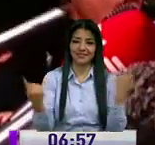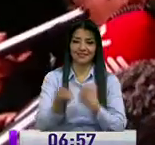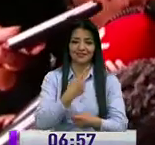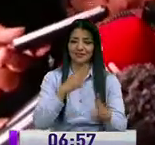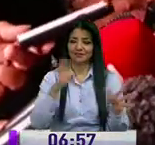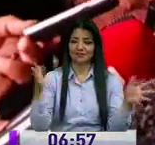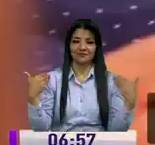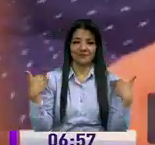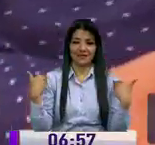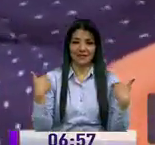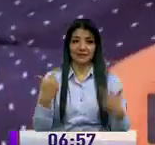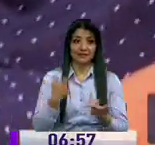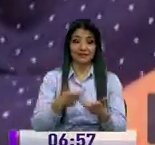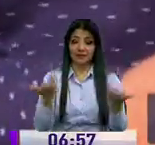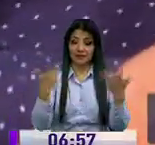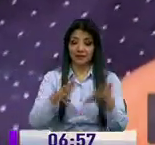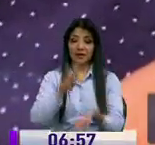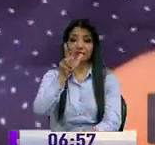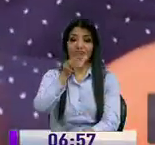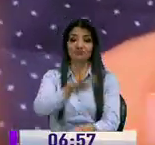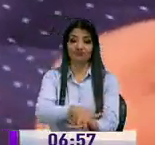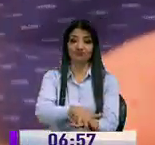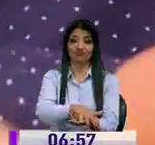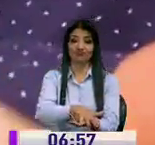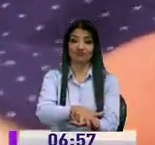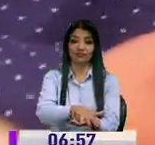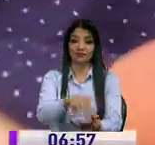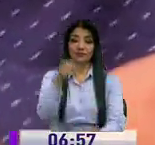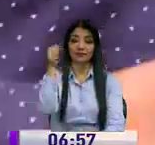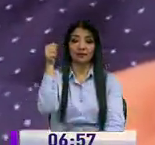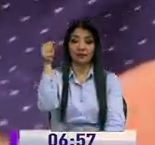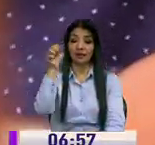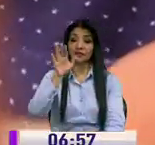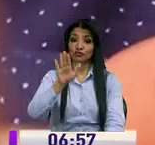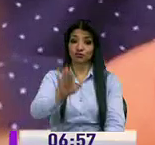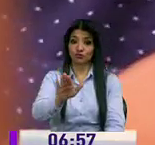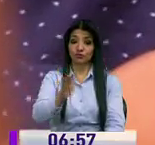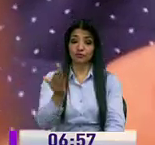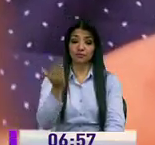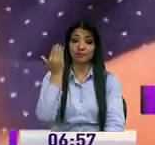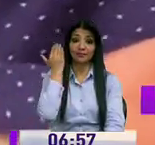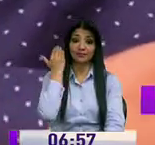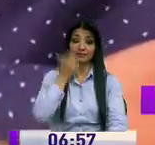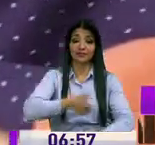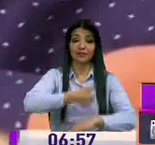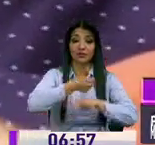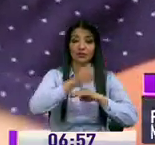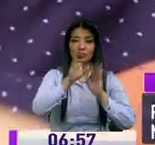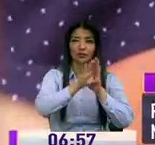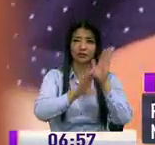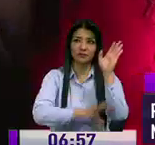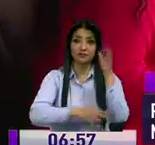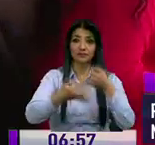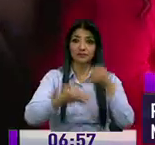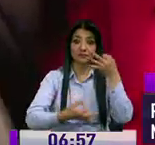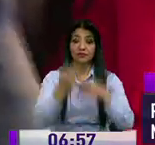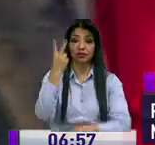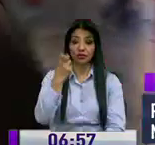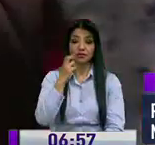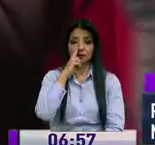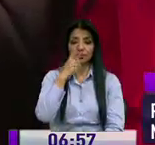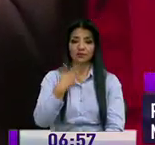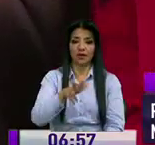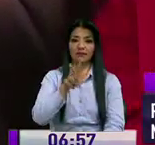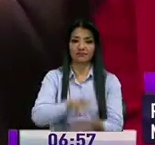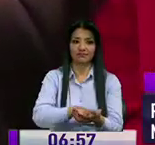se consagra, ya prácticamente se ejecuta este derecho de la sentencia que fue dada prácticamente el 12 de junio. Como testigo de